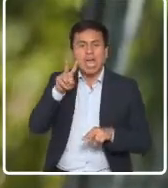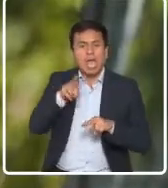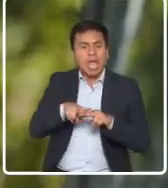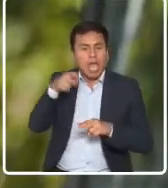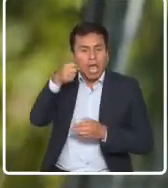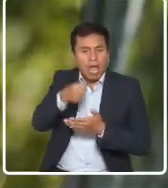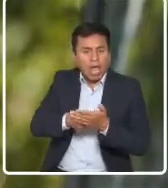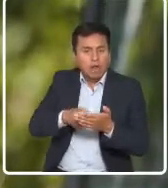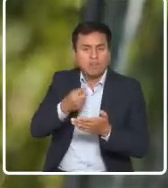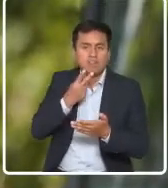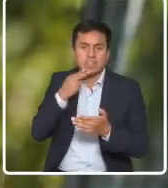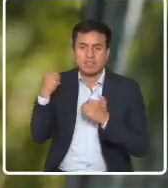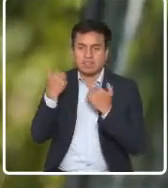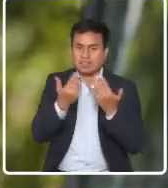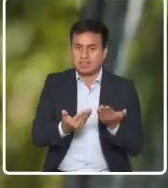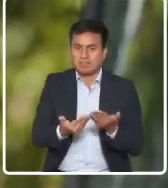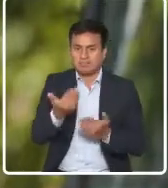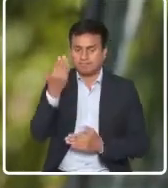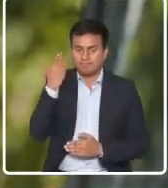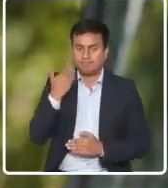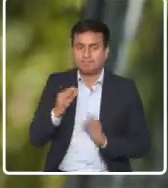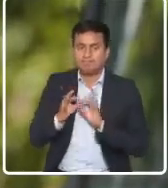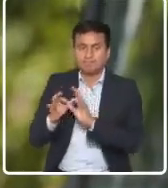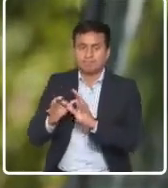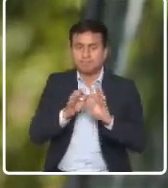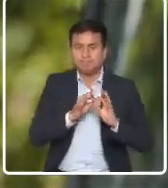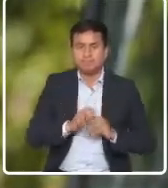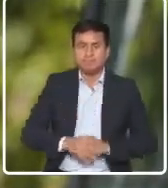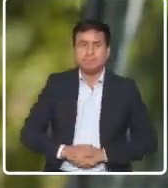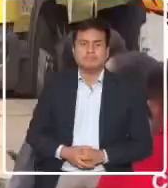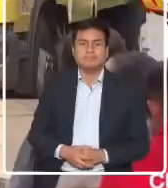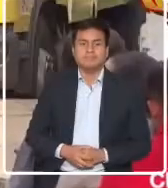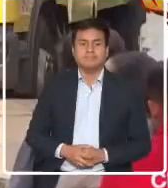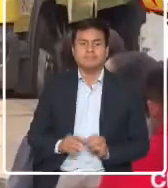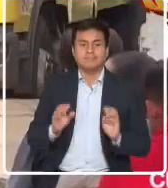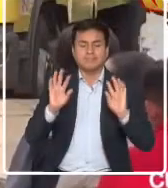héroes dieron la vida. Muchas gracias.